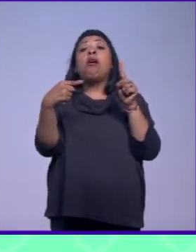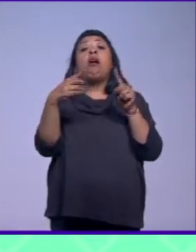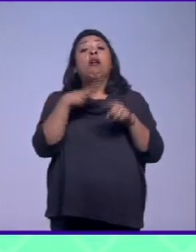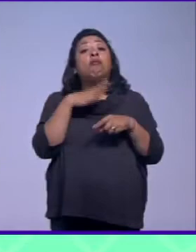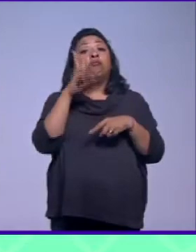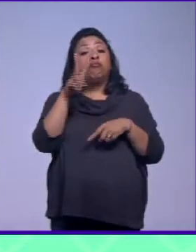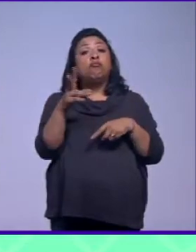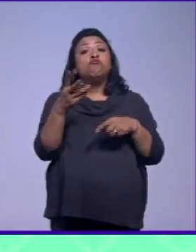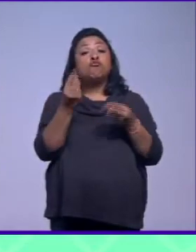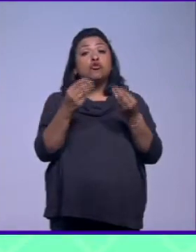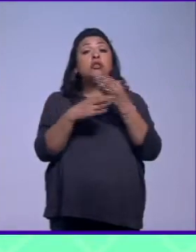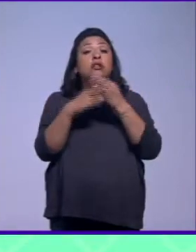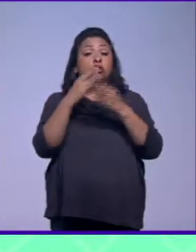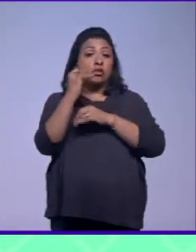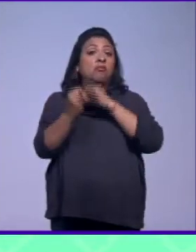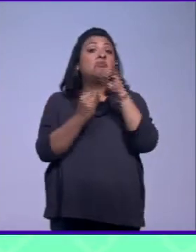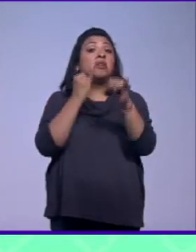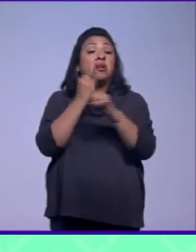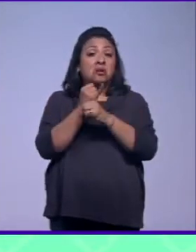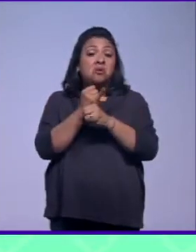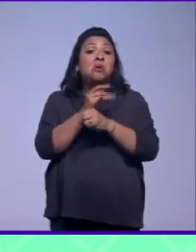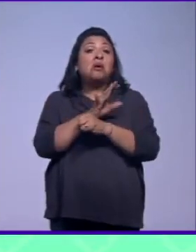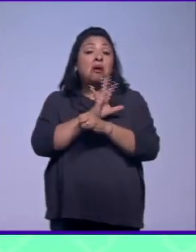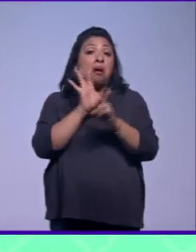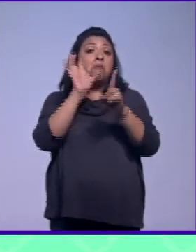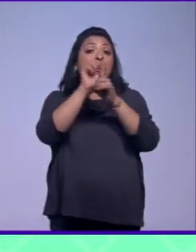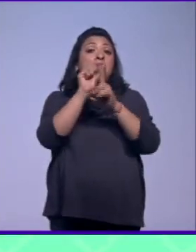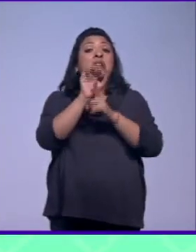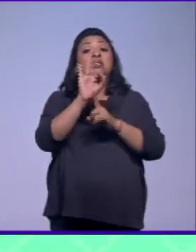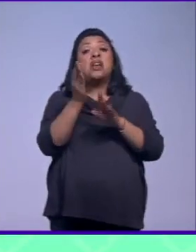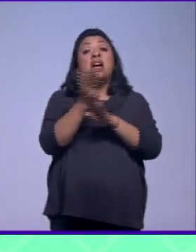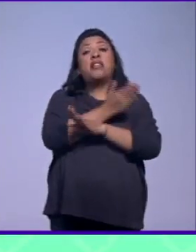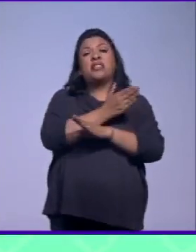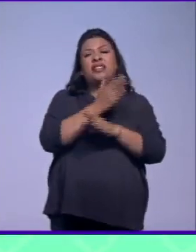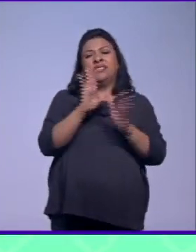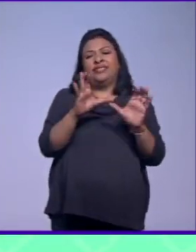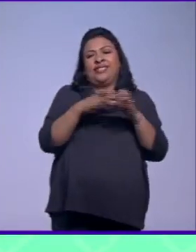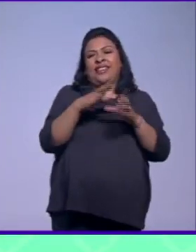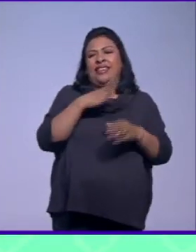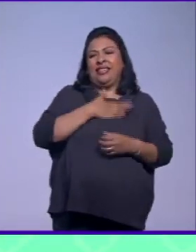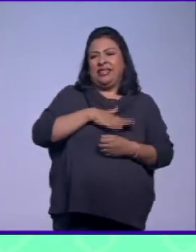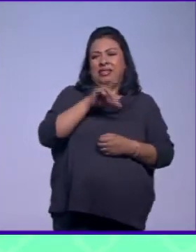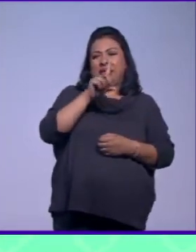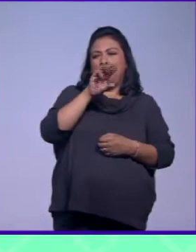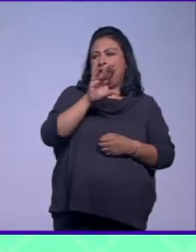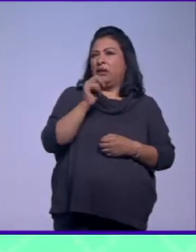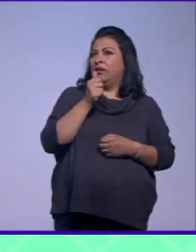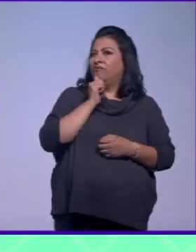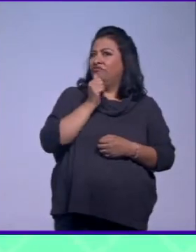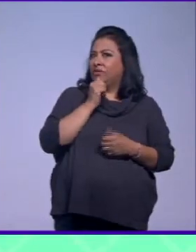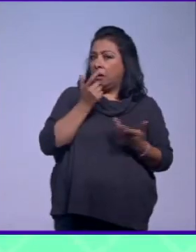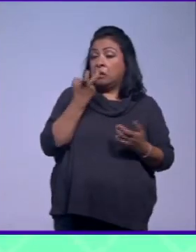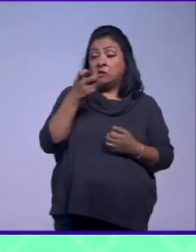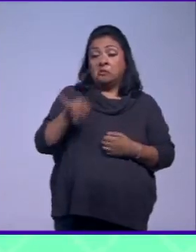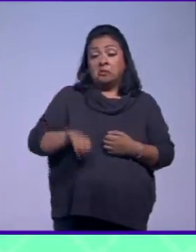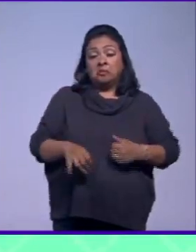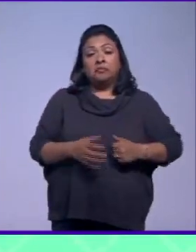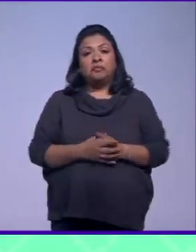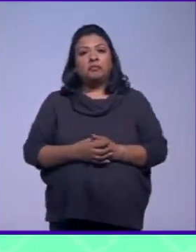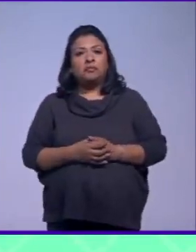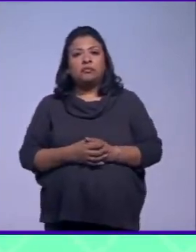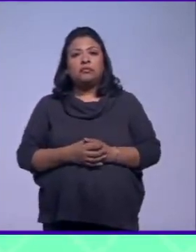cosas en el ámbito internacional que quizás en el período de los demócratas no vimos eso es muy interesante pues